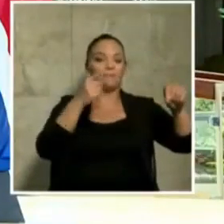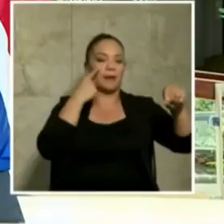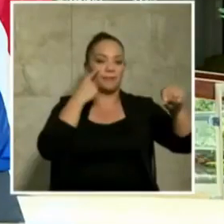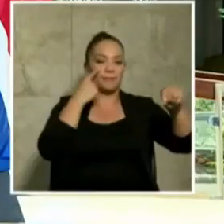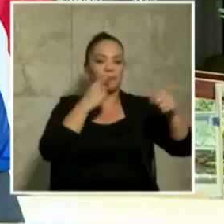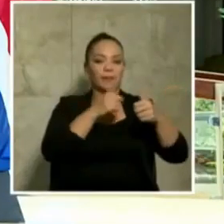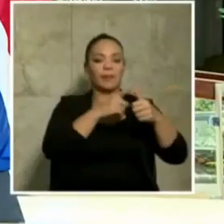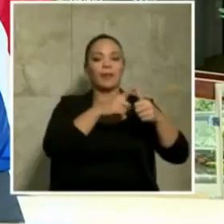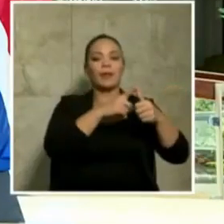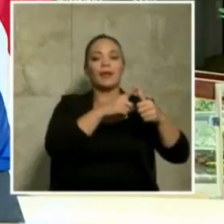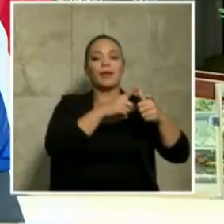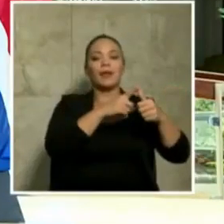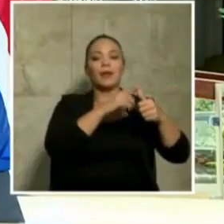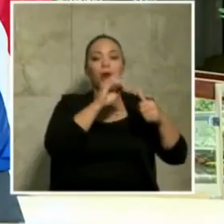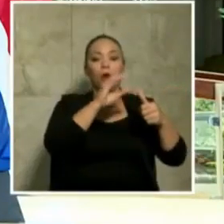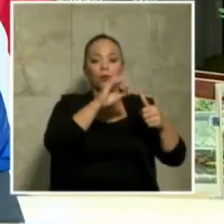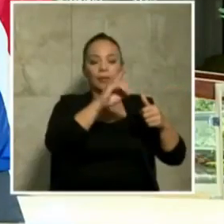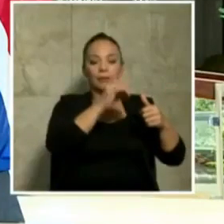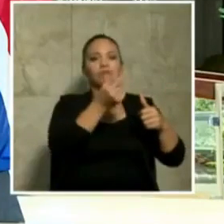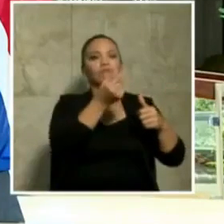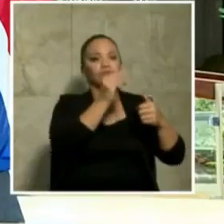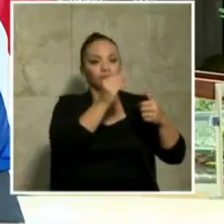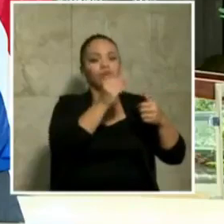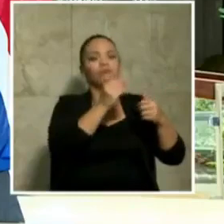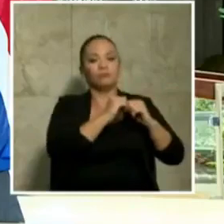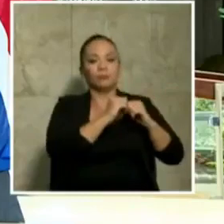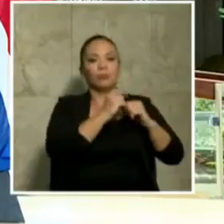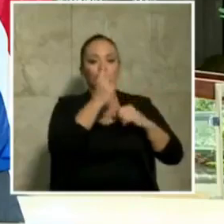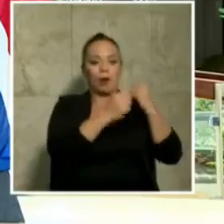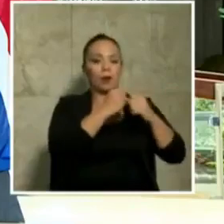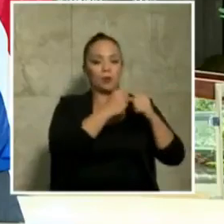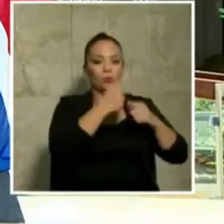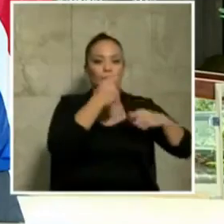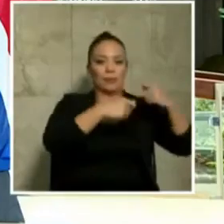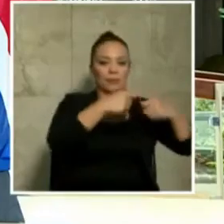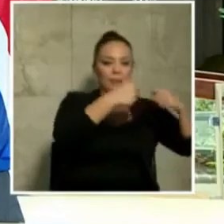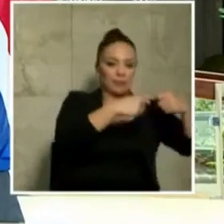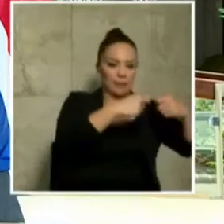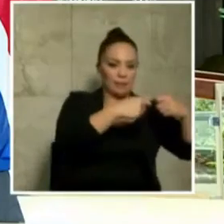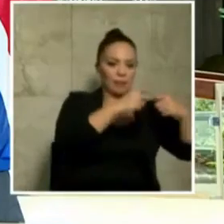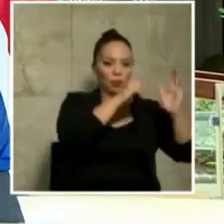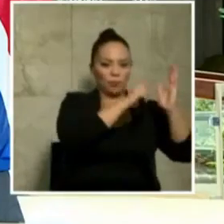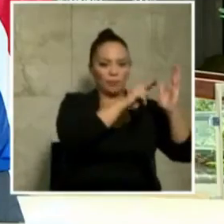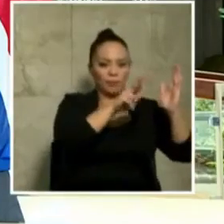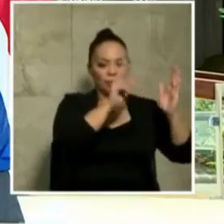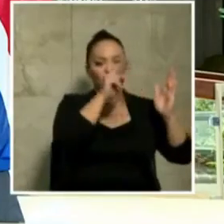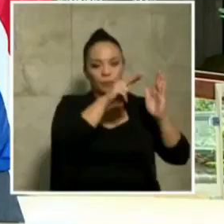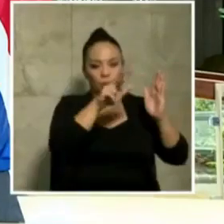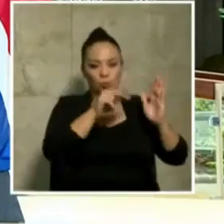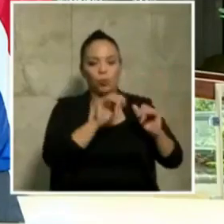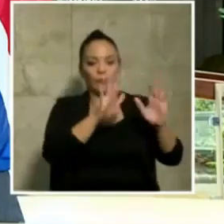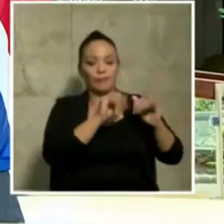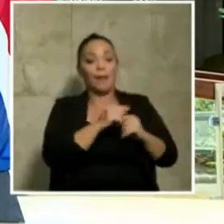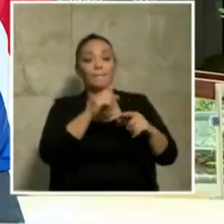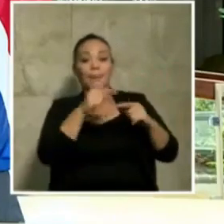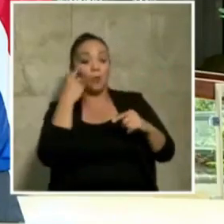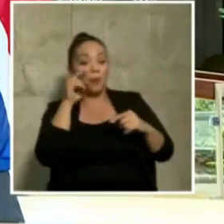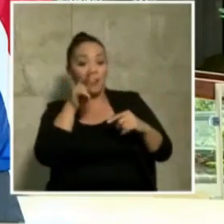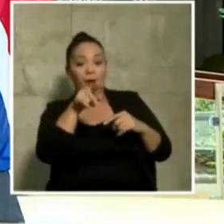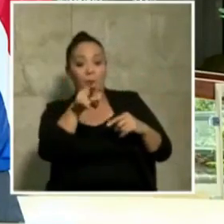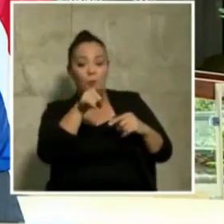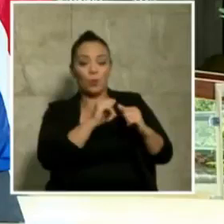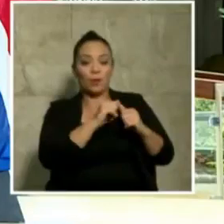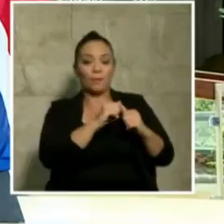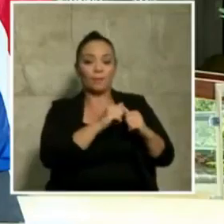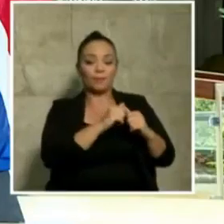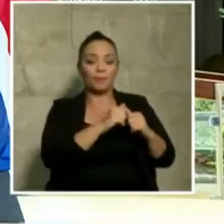inflación interanual a septiembre. Pero ya aquí en Costa Rica ya tenemos los datos a octubre, ¿verdad? Y estos son los que se muestran ahí.